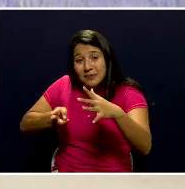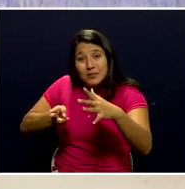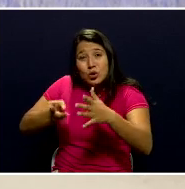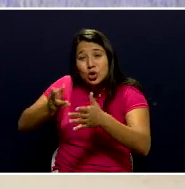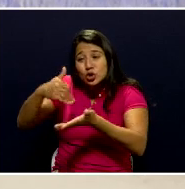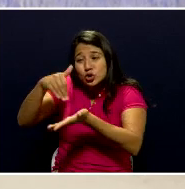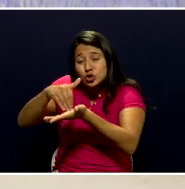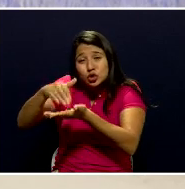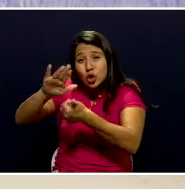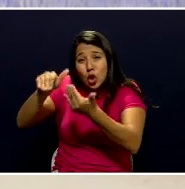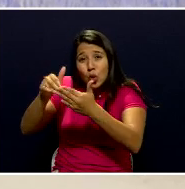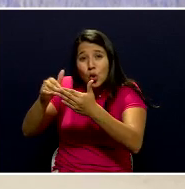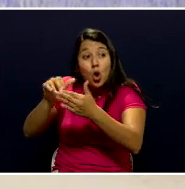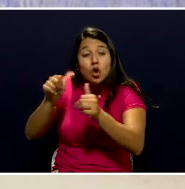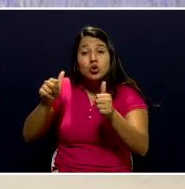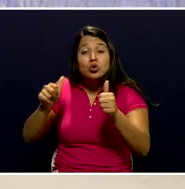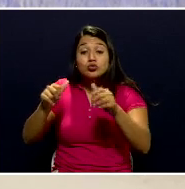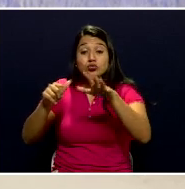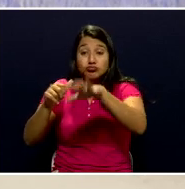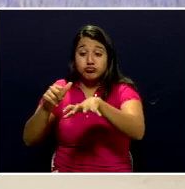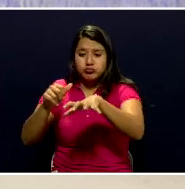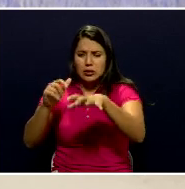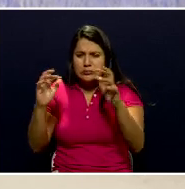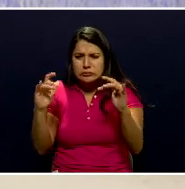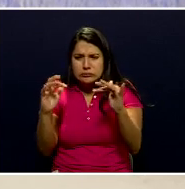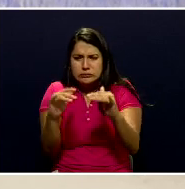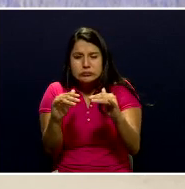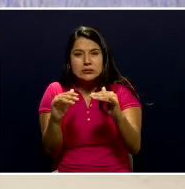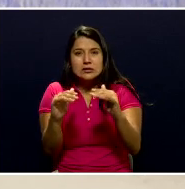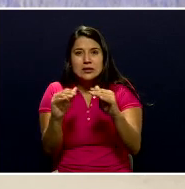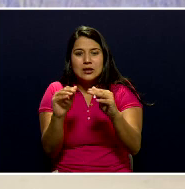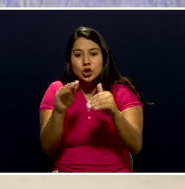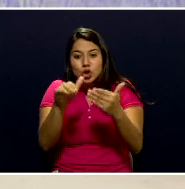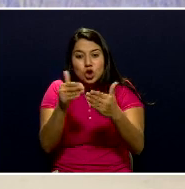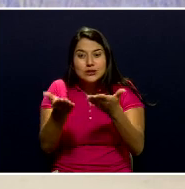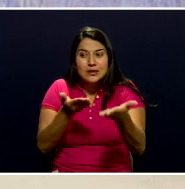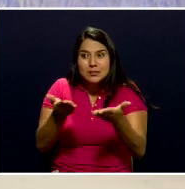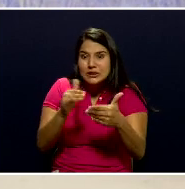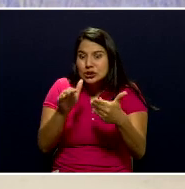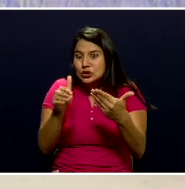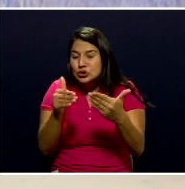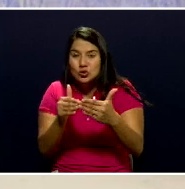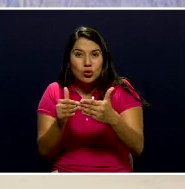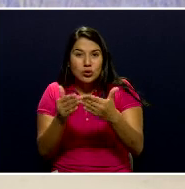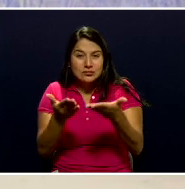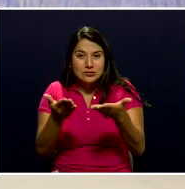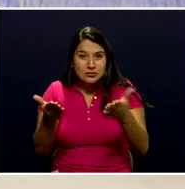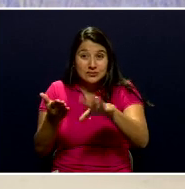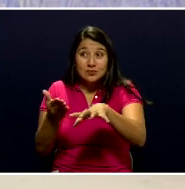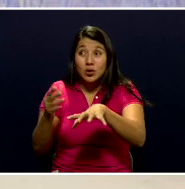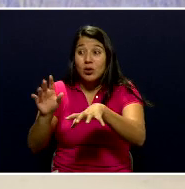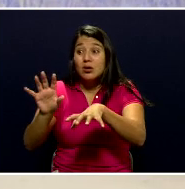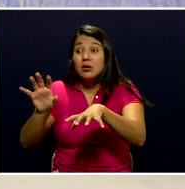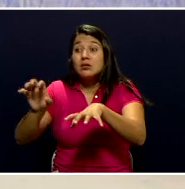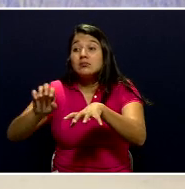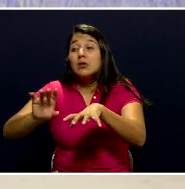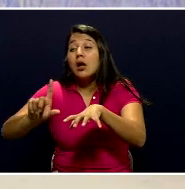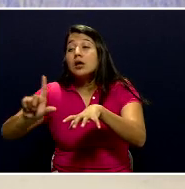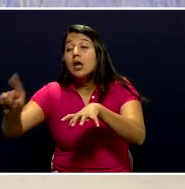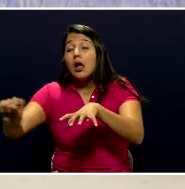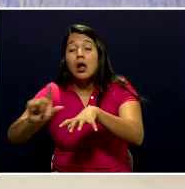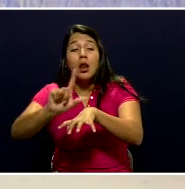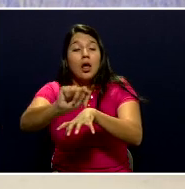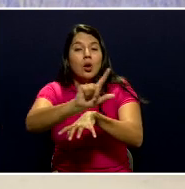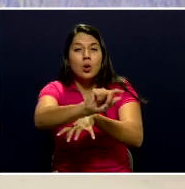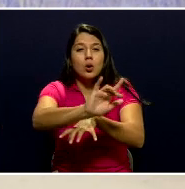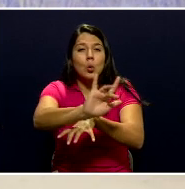tenemos barriadas dependiendo o con características dependiendo de los niveles socioeconómicos.